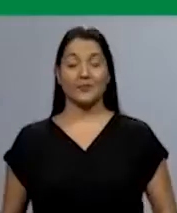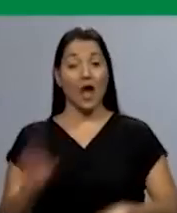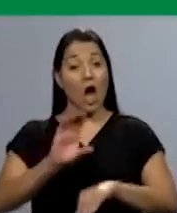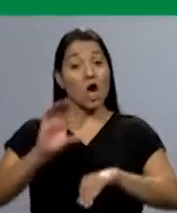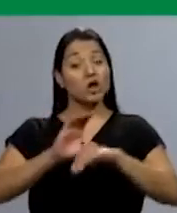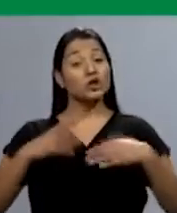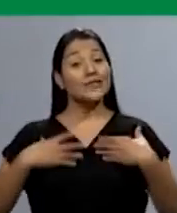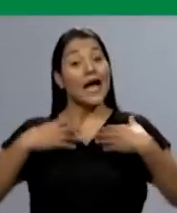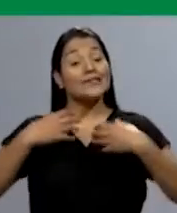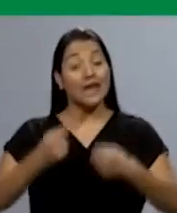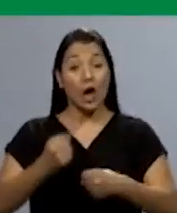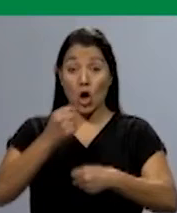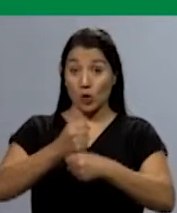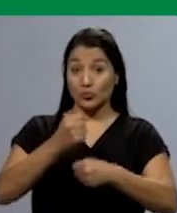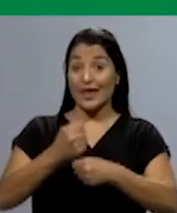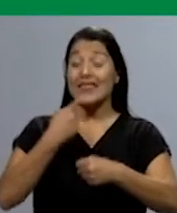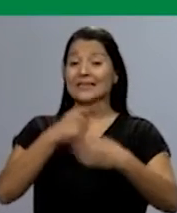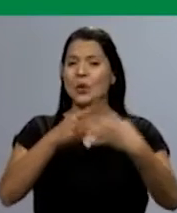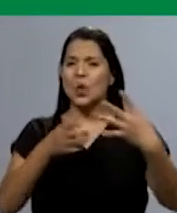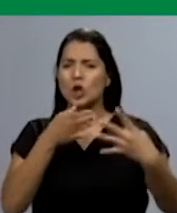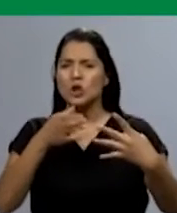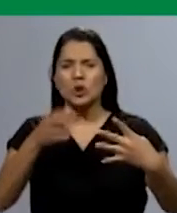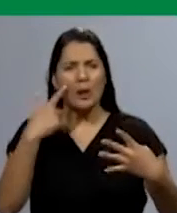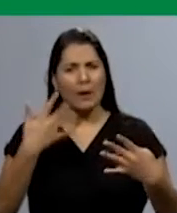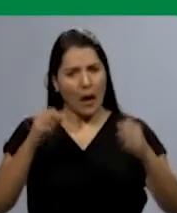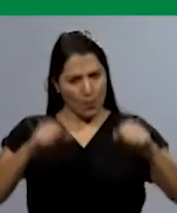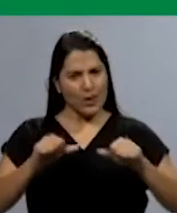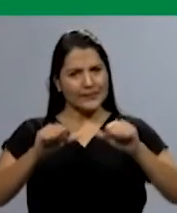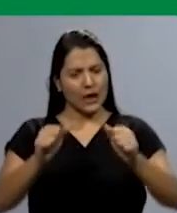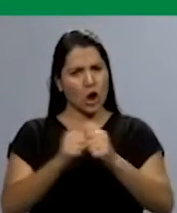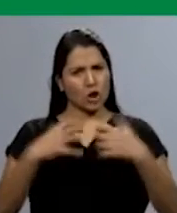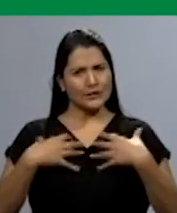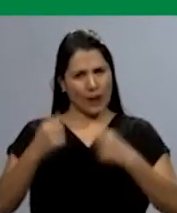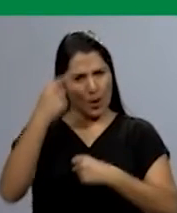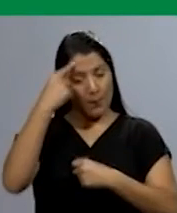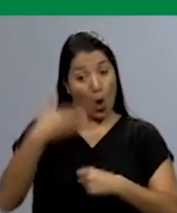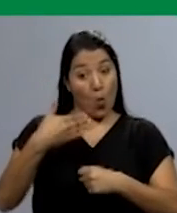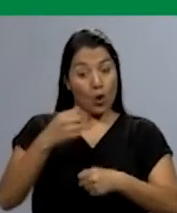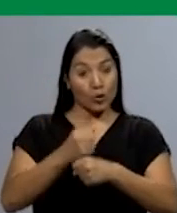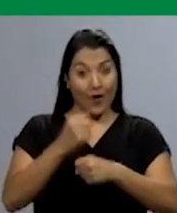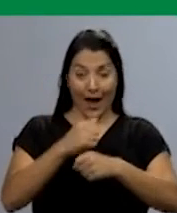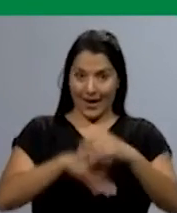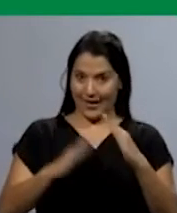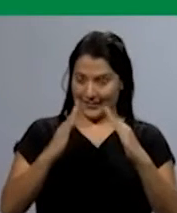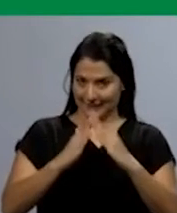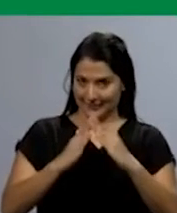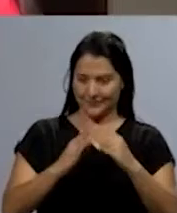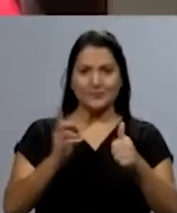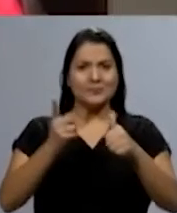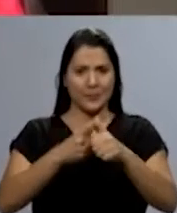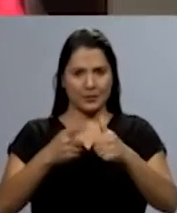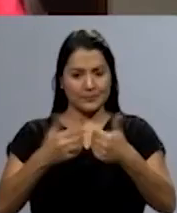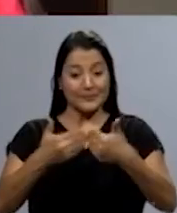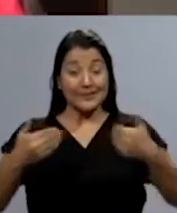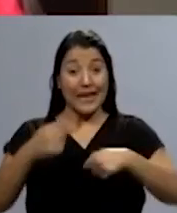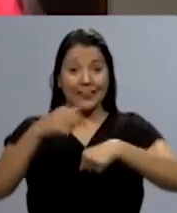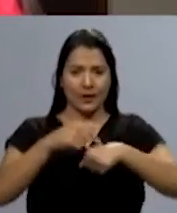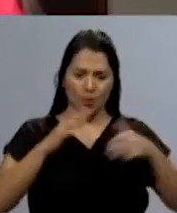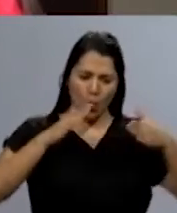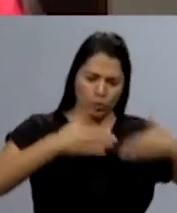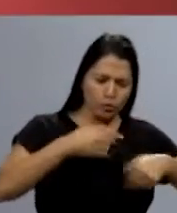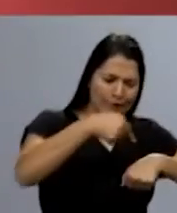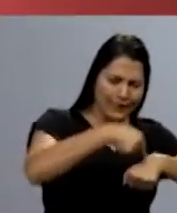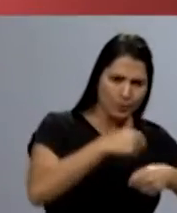una montaña. El Consejo de Salud Ocupacional te brinda 4 consejos para mantener la salud mental durante el teletrabajo. Separa